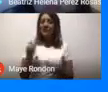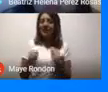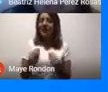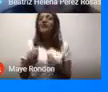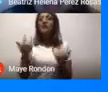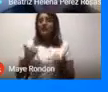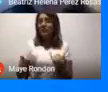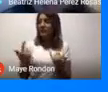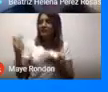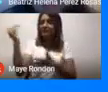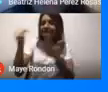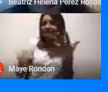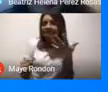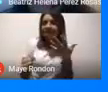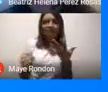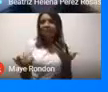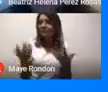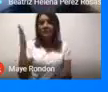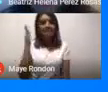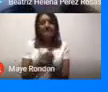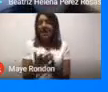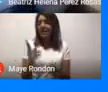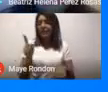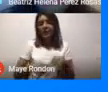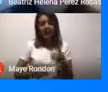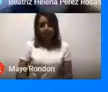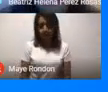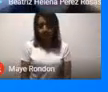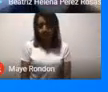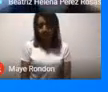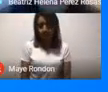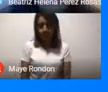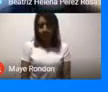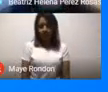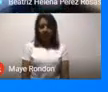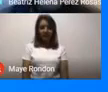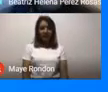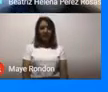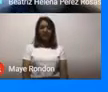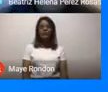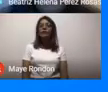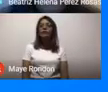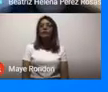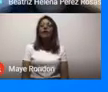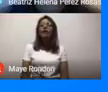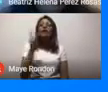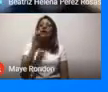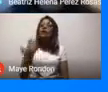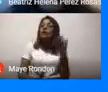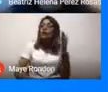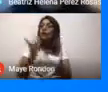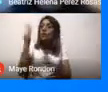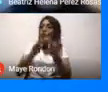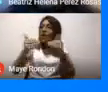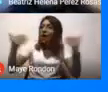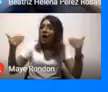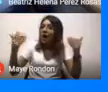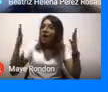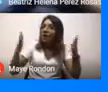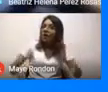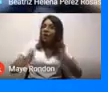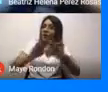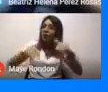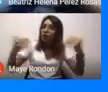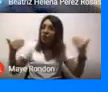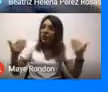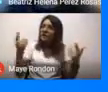unas condiciones que sanitariamente no nos las permiten. Entonces, este es como el nuevo panorama, pero el nuevo panorama, digamos que